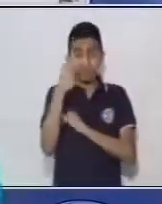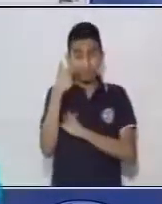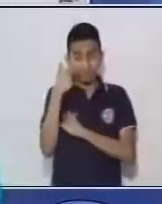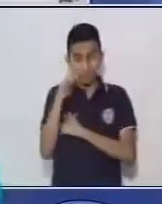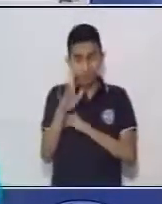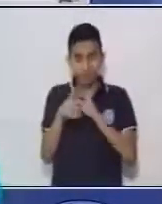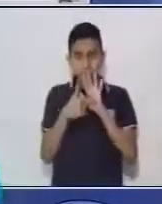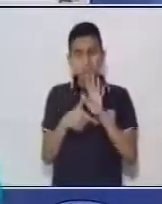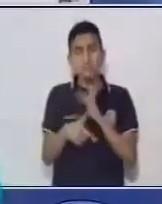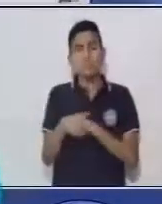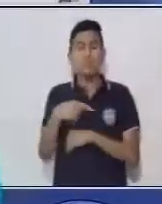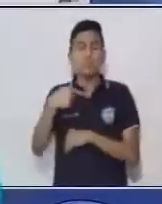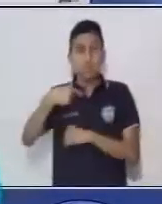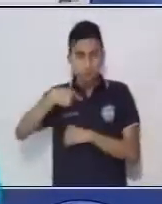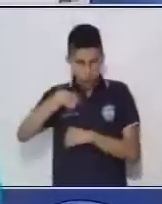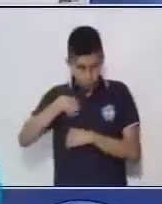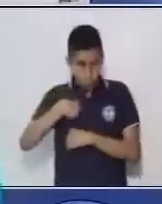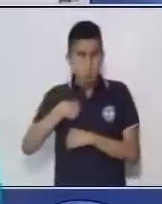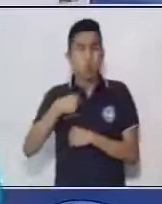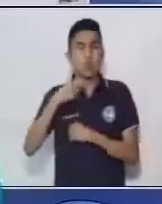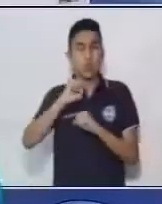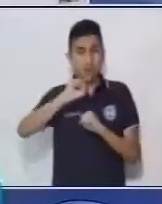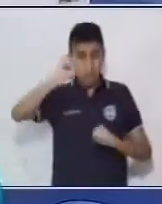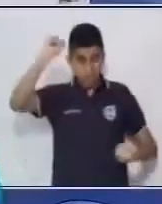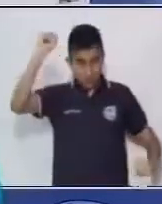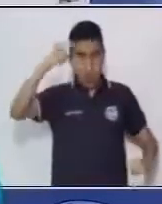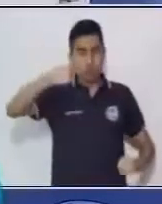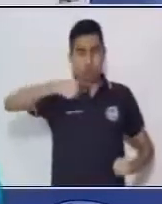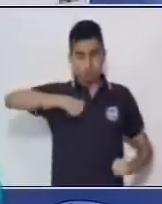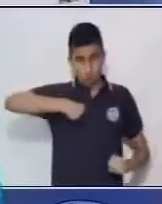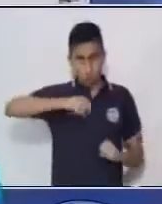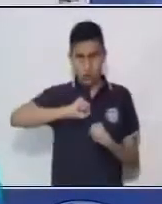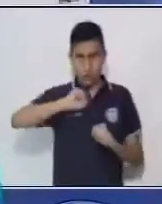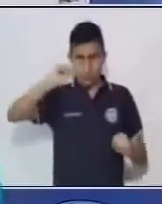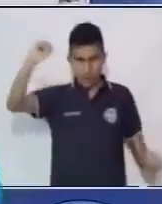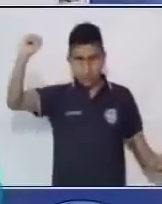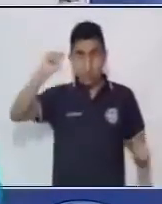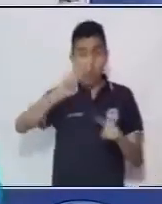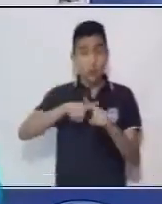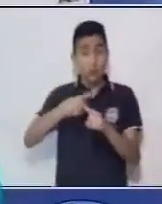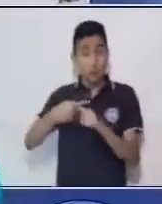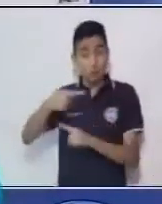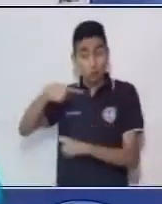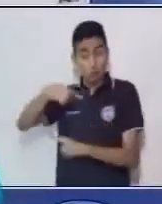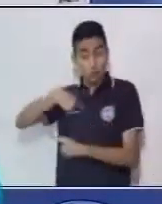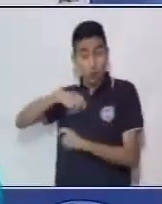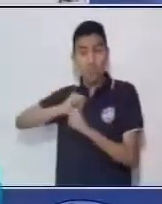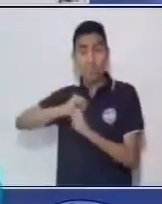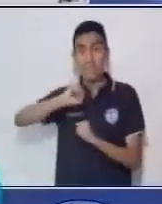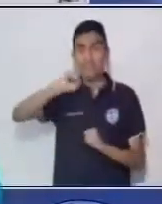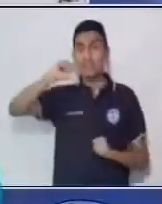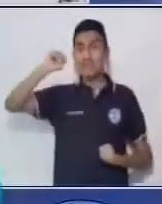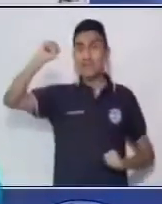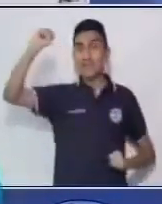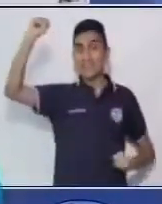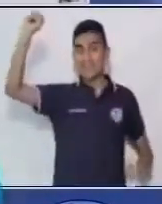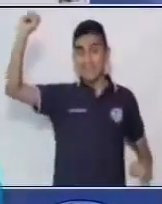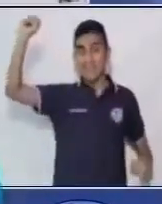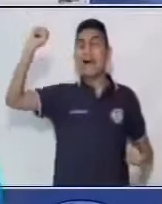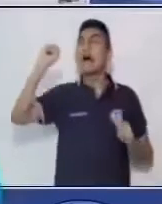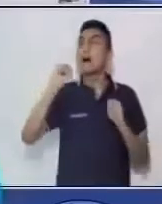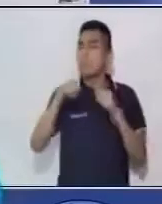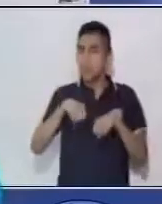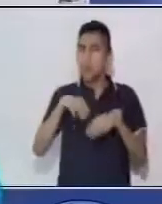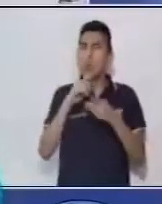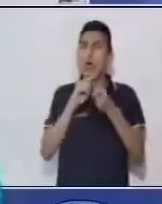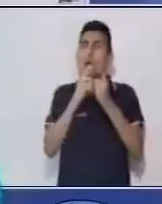yo era quien estaba despertando o quien despertó, cuando desperté, entonces le cambio la